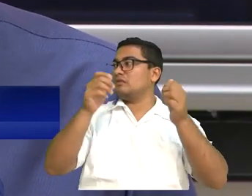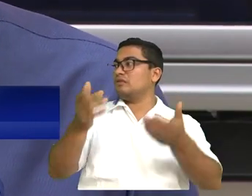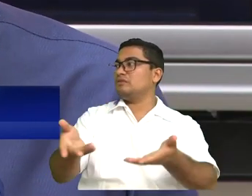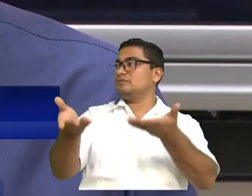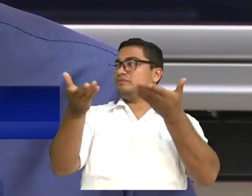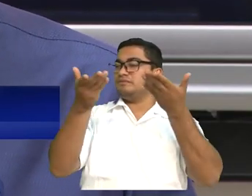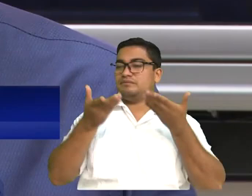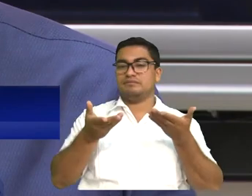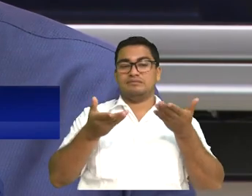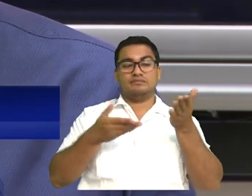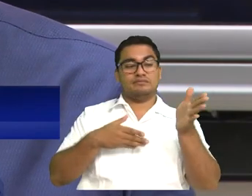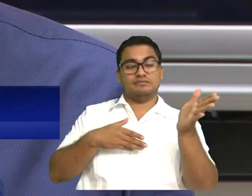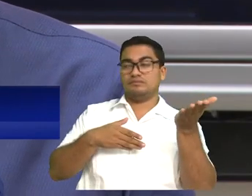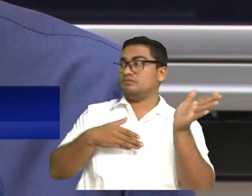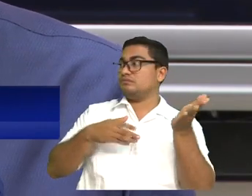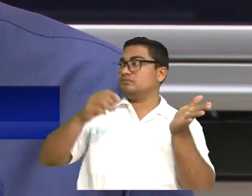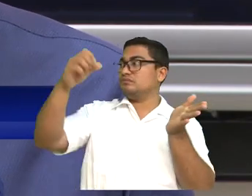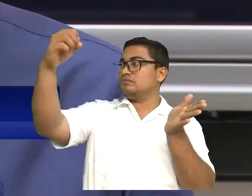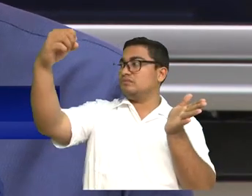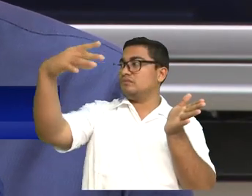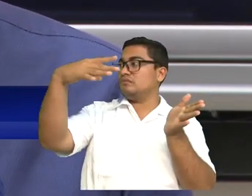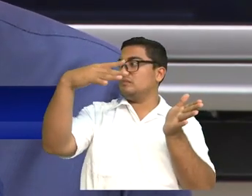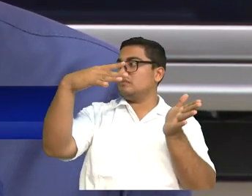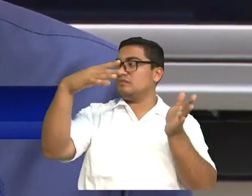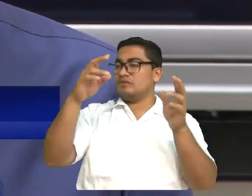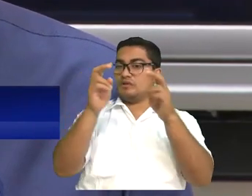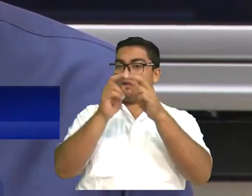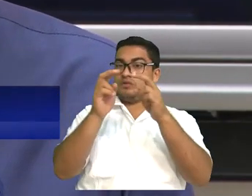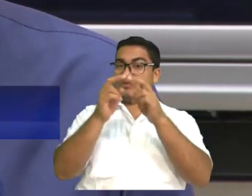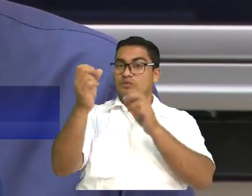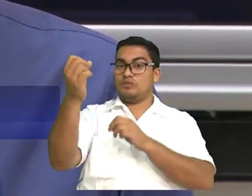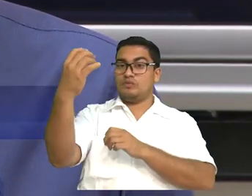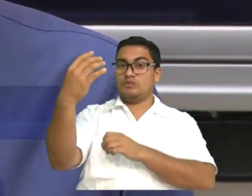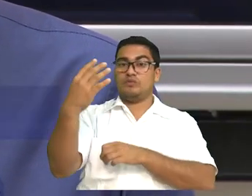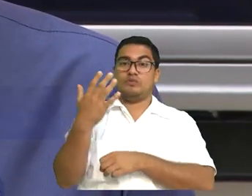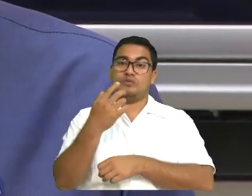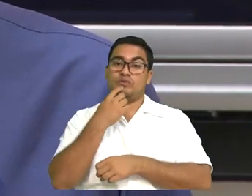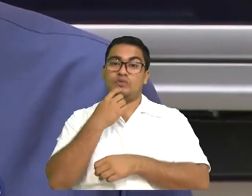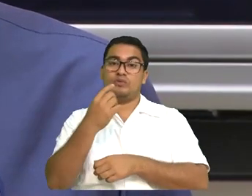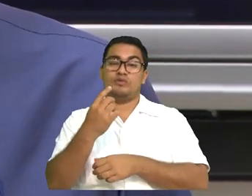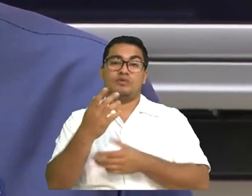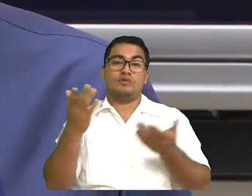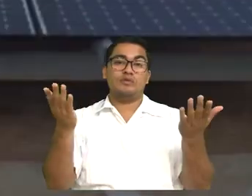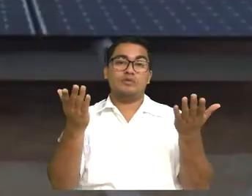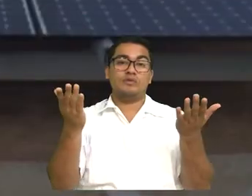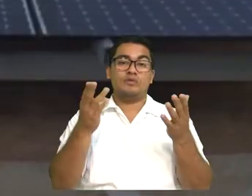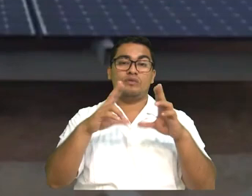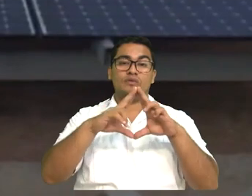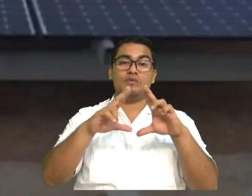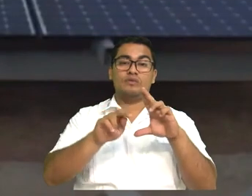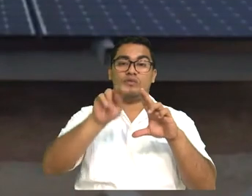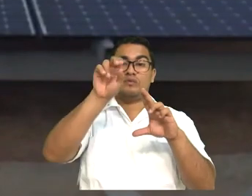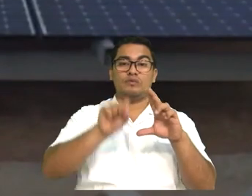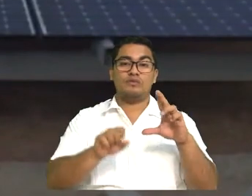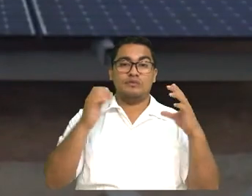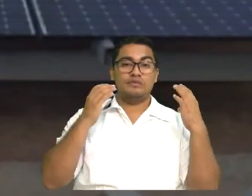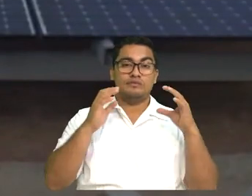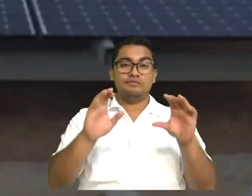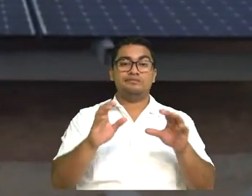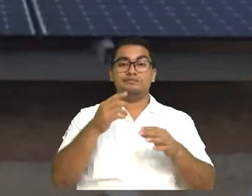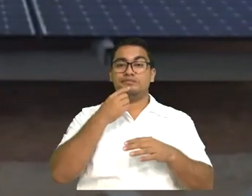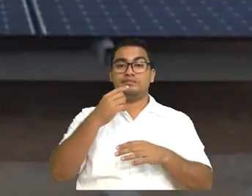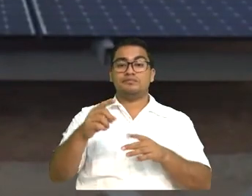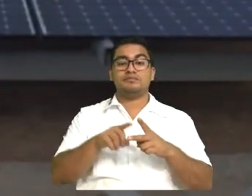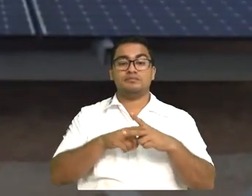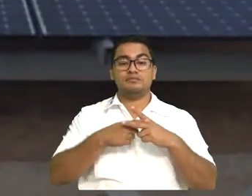los paneles solares para la costa Caribe, lo que habíamos hablado de que íbamos a iniciar